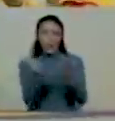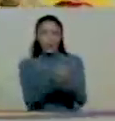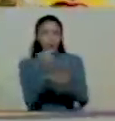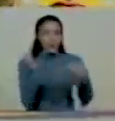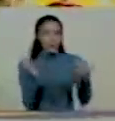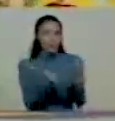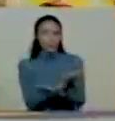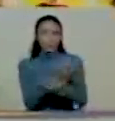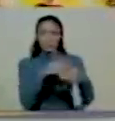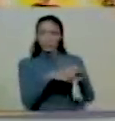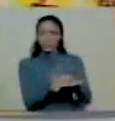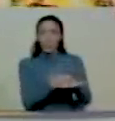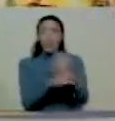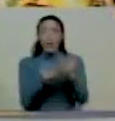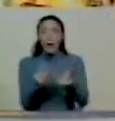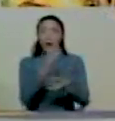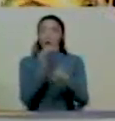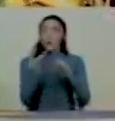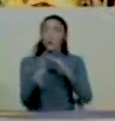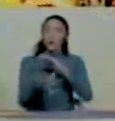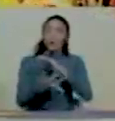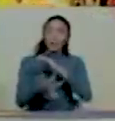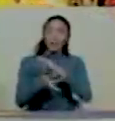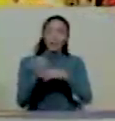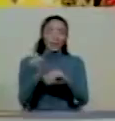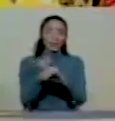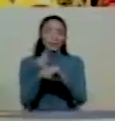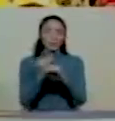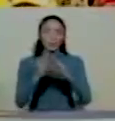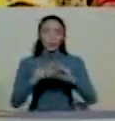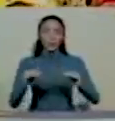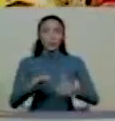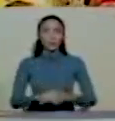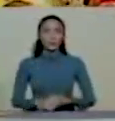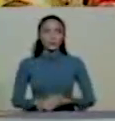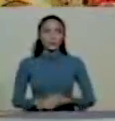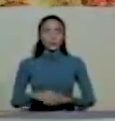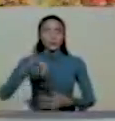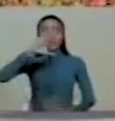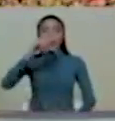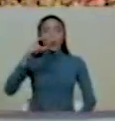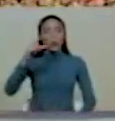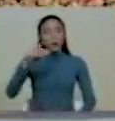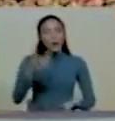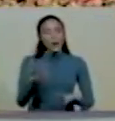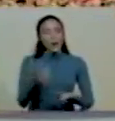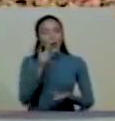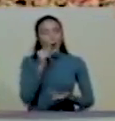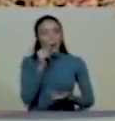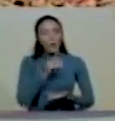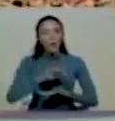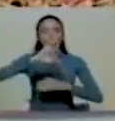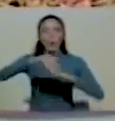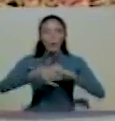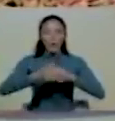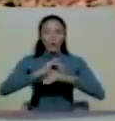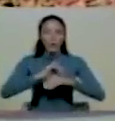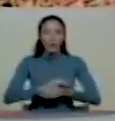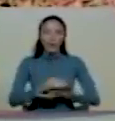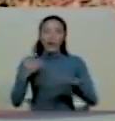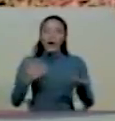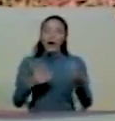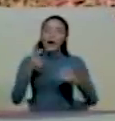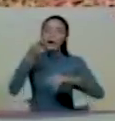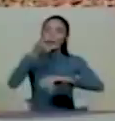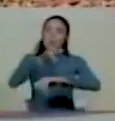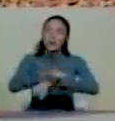Psiquiatra, sí, mira, él estudió, Jorge, en la Universidad Central de Venezuela en los años 90. ¿Te graduaste qué